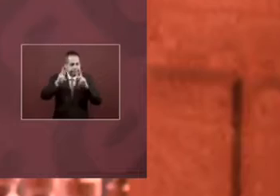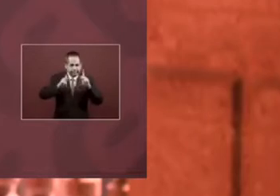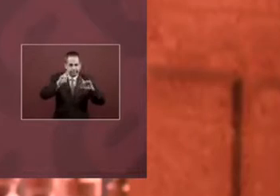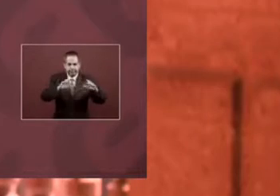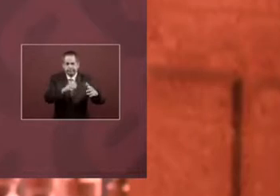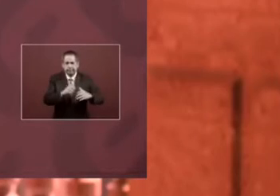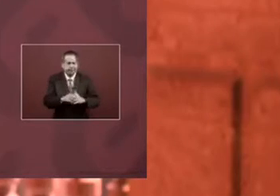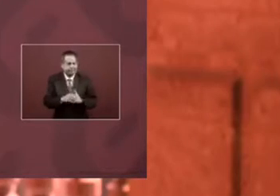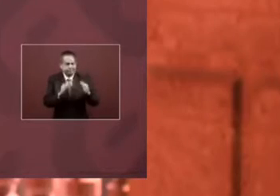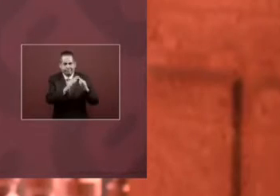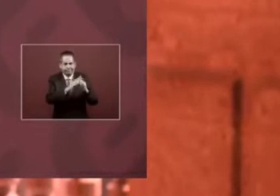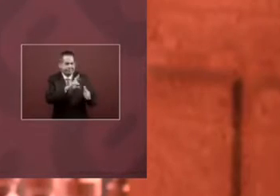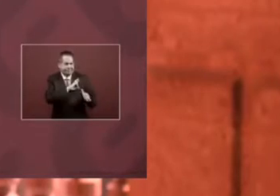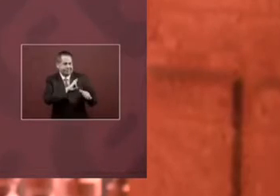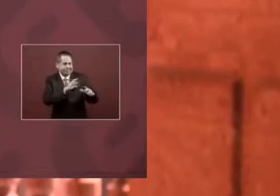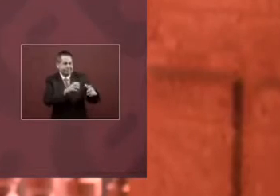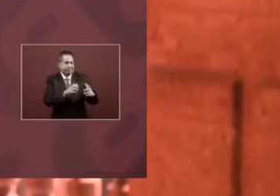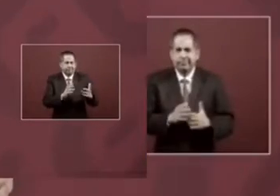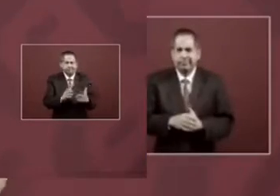Se hizo en una casa